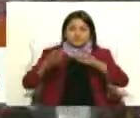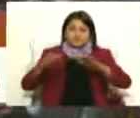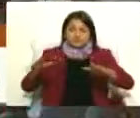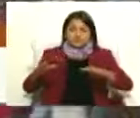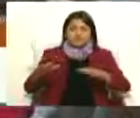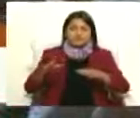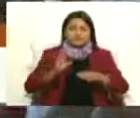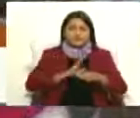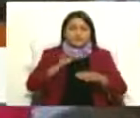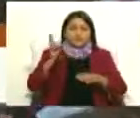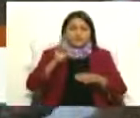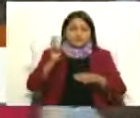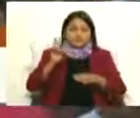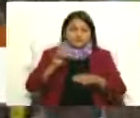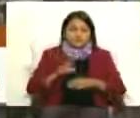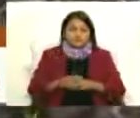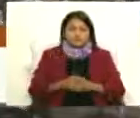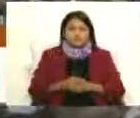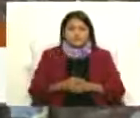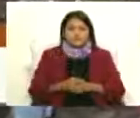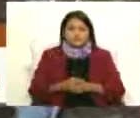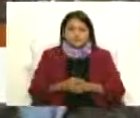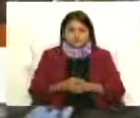socavado, jamás sea vulnerado.